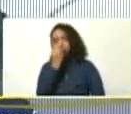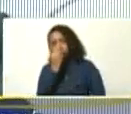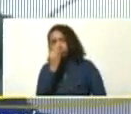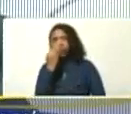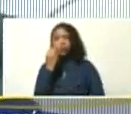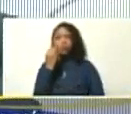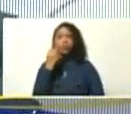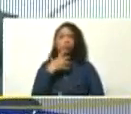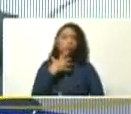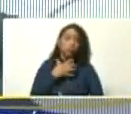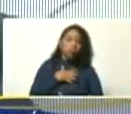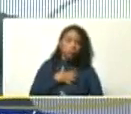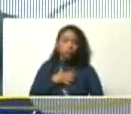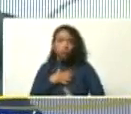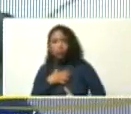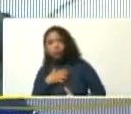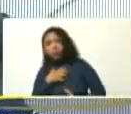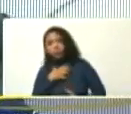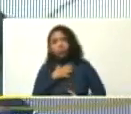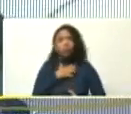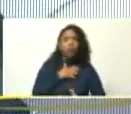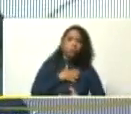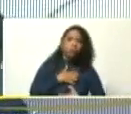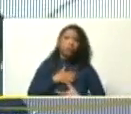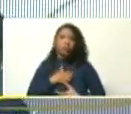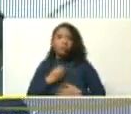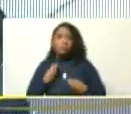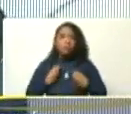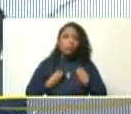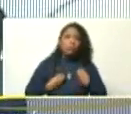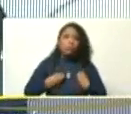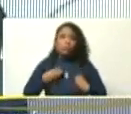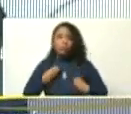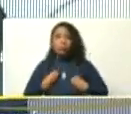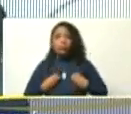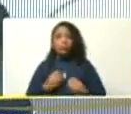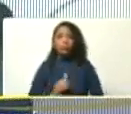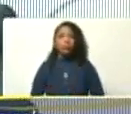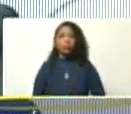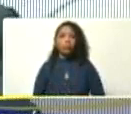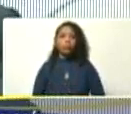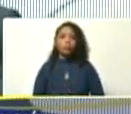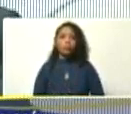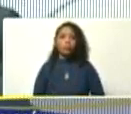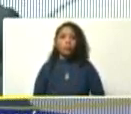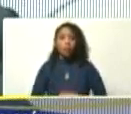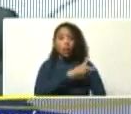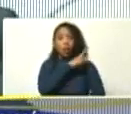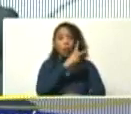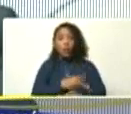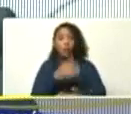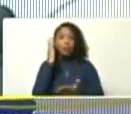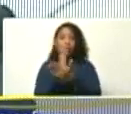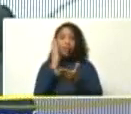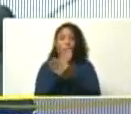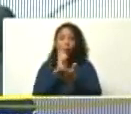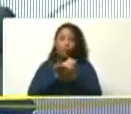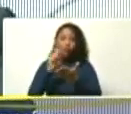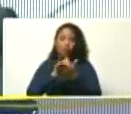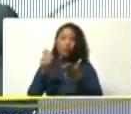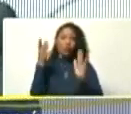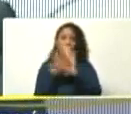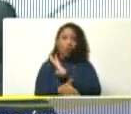la melancolía, la desazón, la angustia, ¿no? Y los poetas suelen escribir sobre eso.